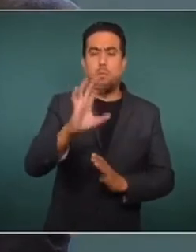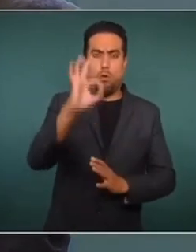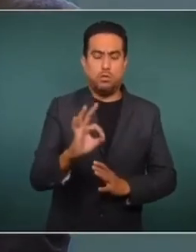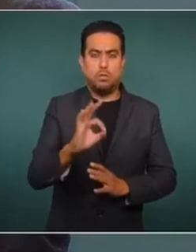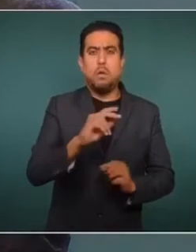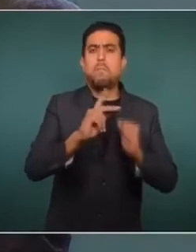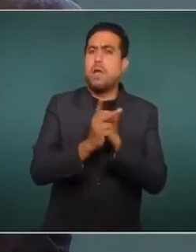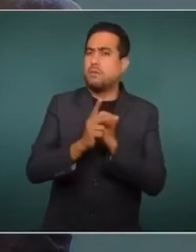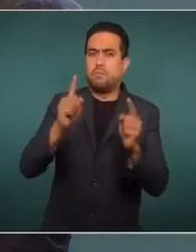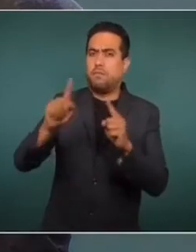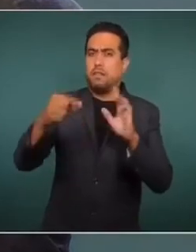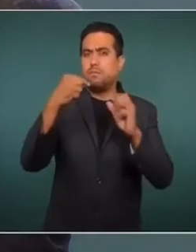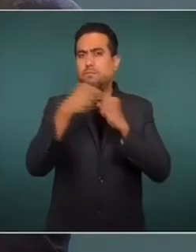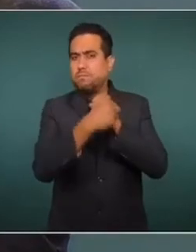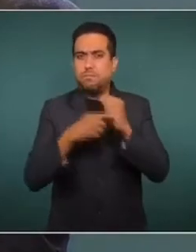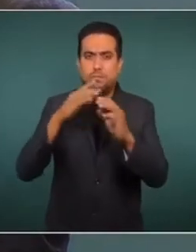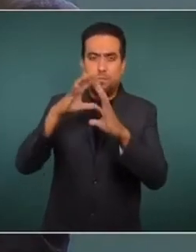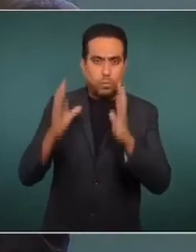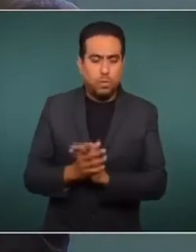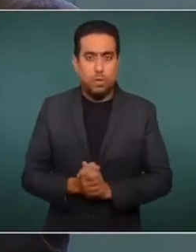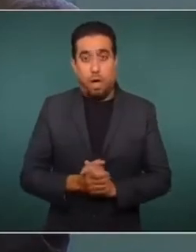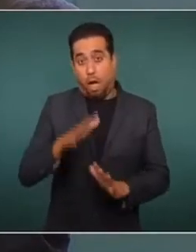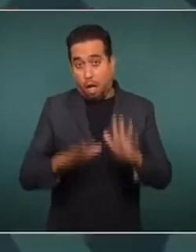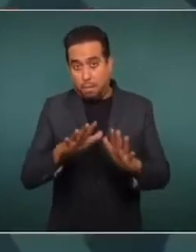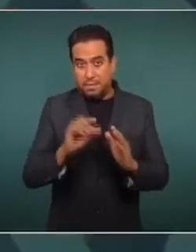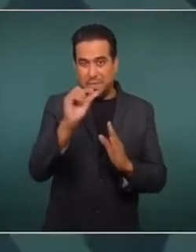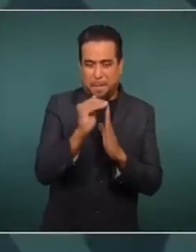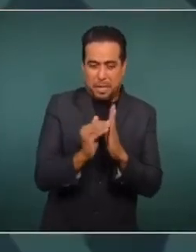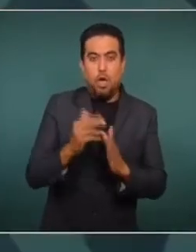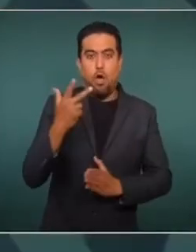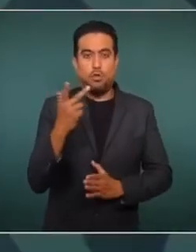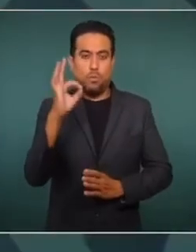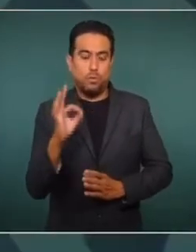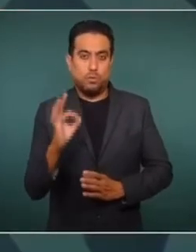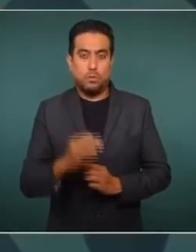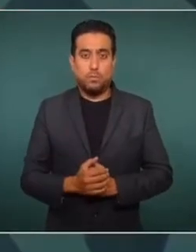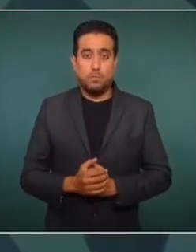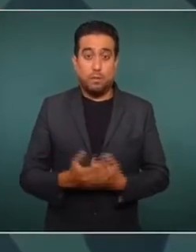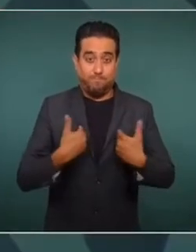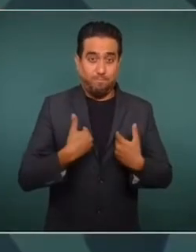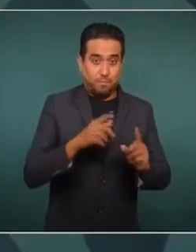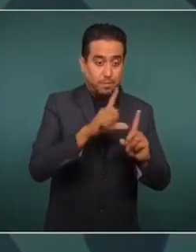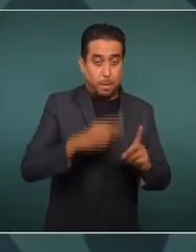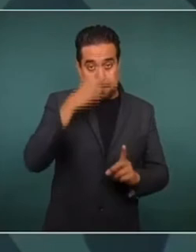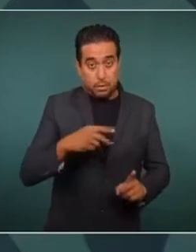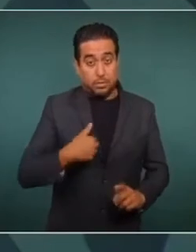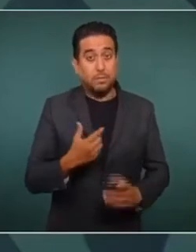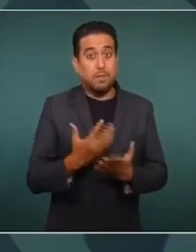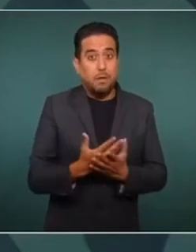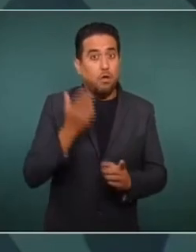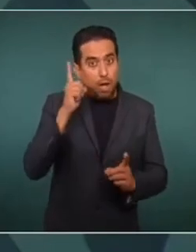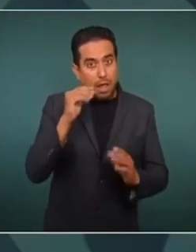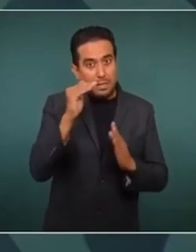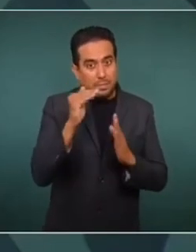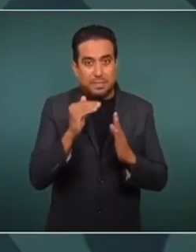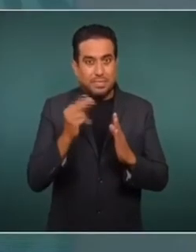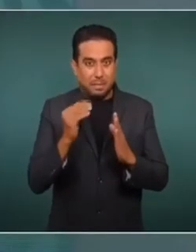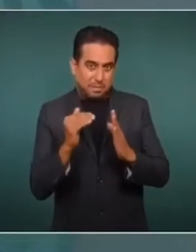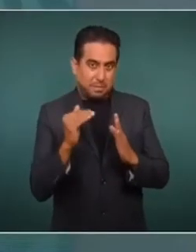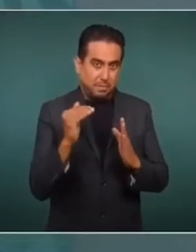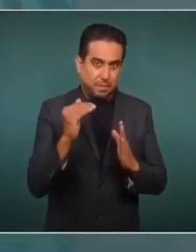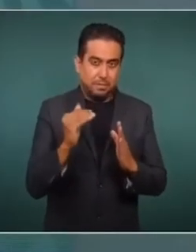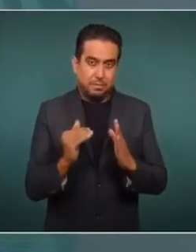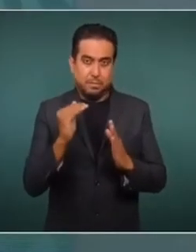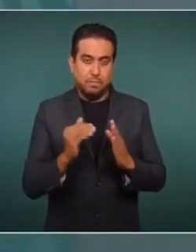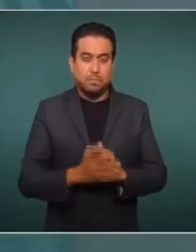Se habla de caídas hasta del 8% de las economías. Nosotros esperamos que no caiga tanto nuestra economía, sobre